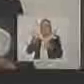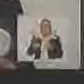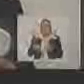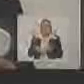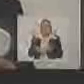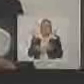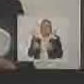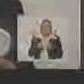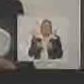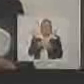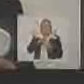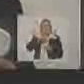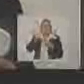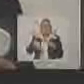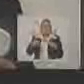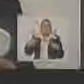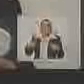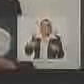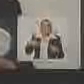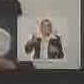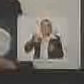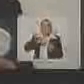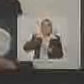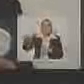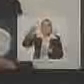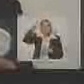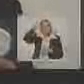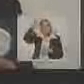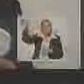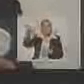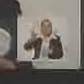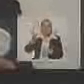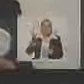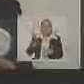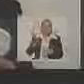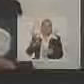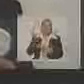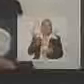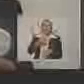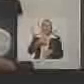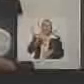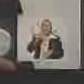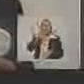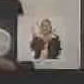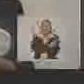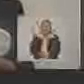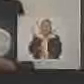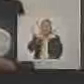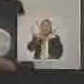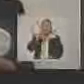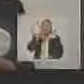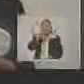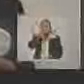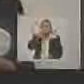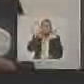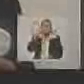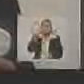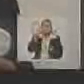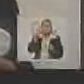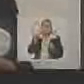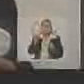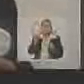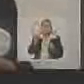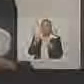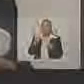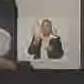al olvido de que hoy tienen a Benito Juárez como la segunda delegación más insegura del Distrito Federal. Le apuesta también al